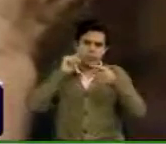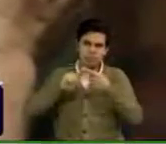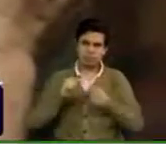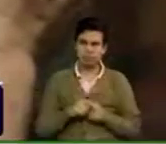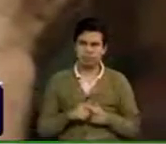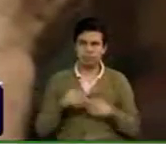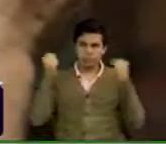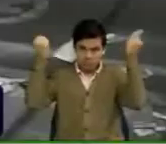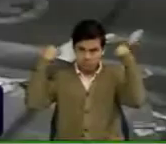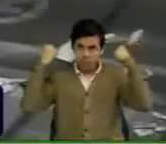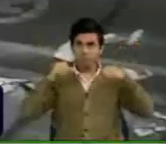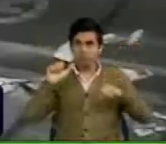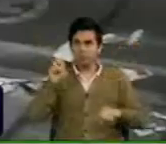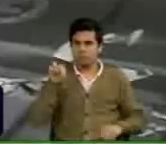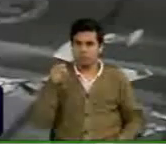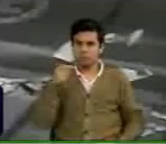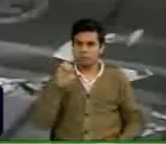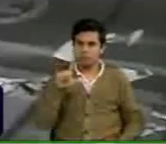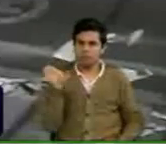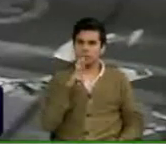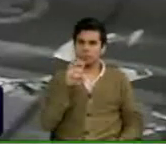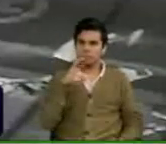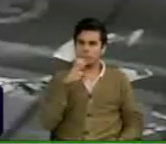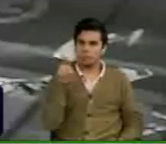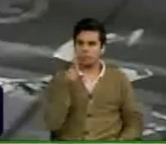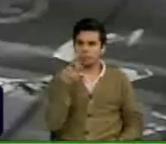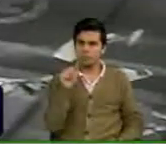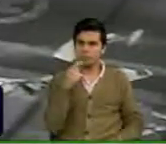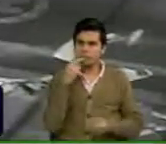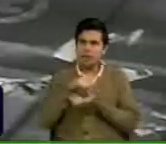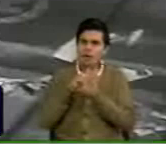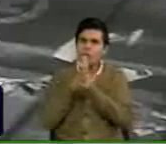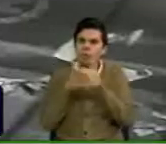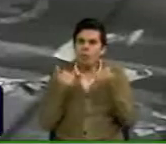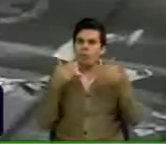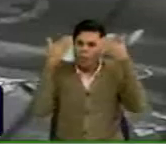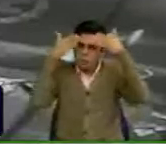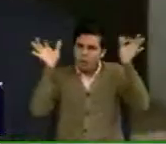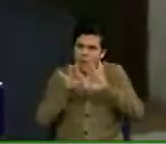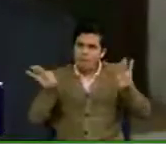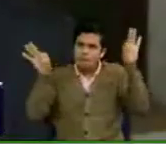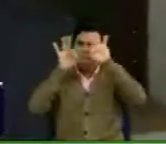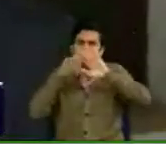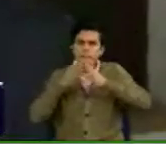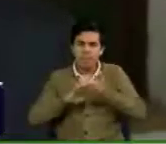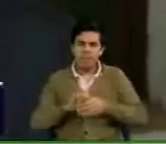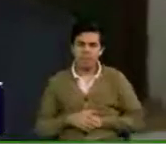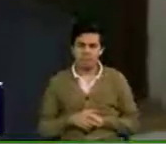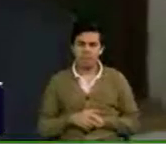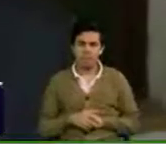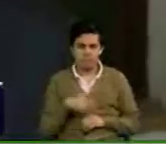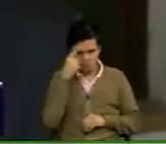de Piedecuesta, Ángel de Jesús Becerra, invitó a los ciudadanos para que esta fiesta por la democracia se lleve en paz. Al buen entendimiento,